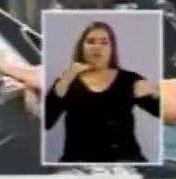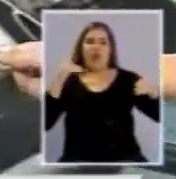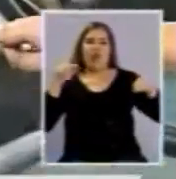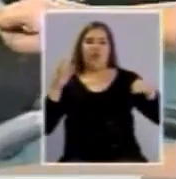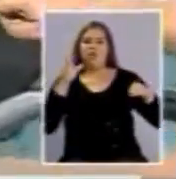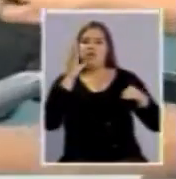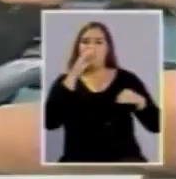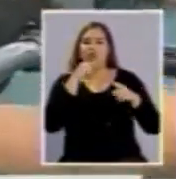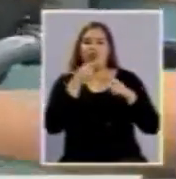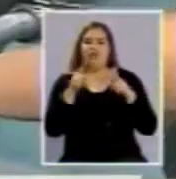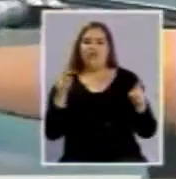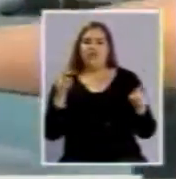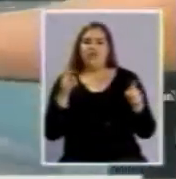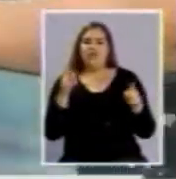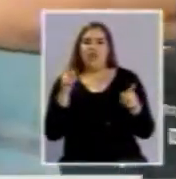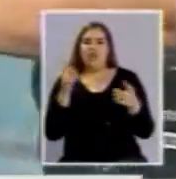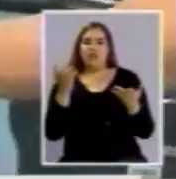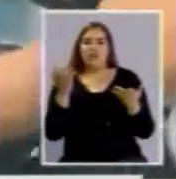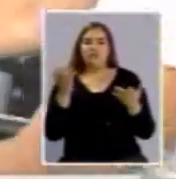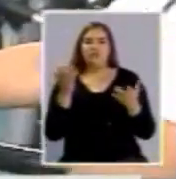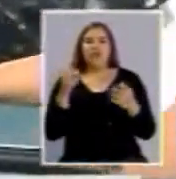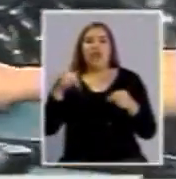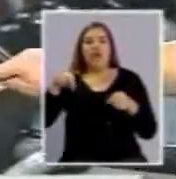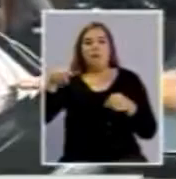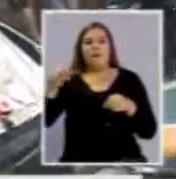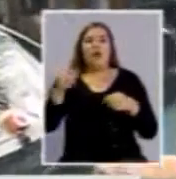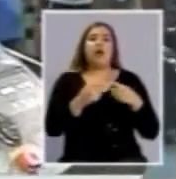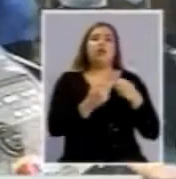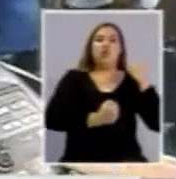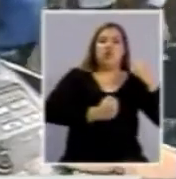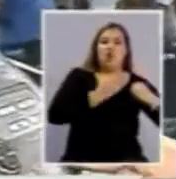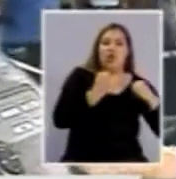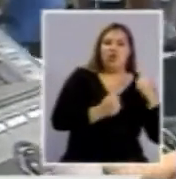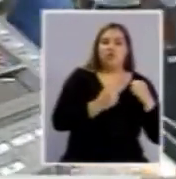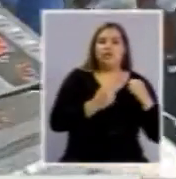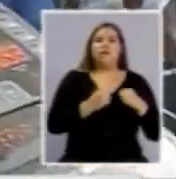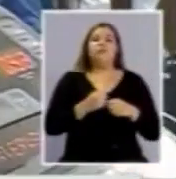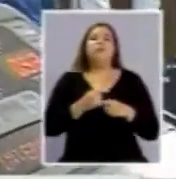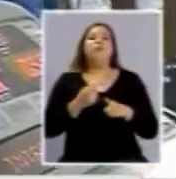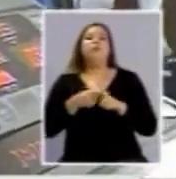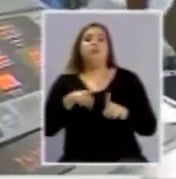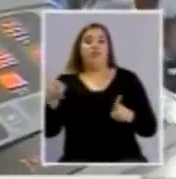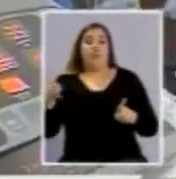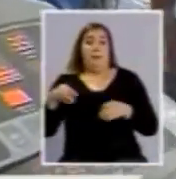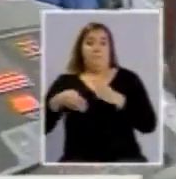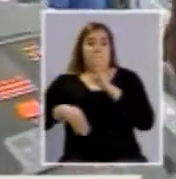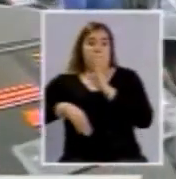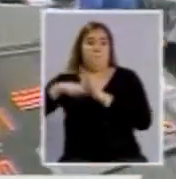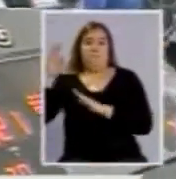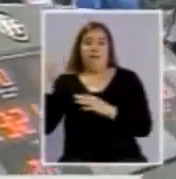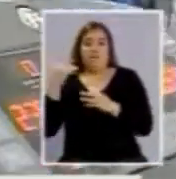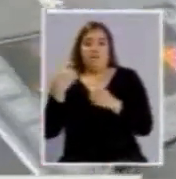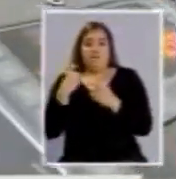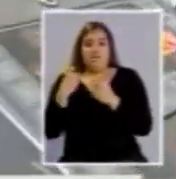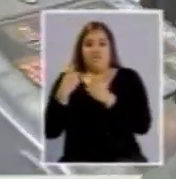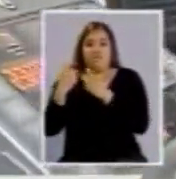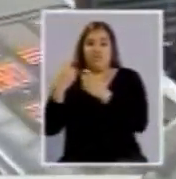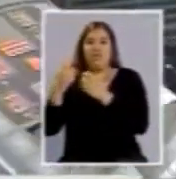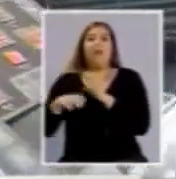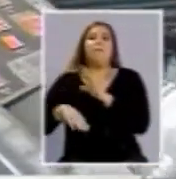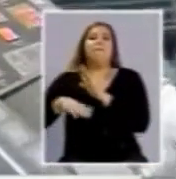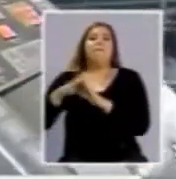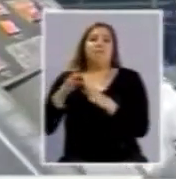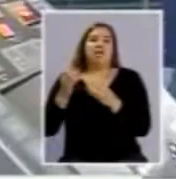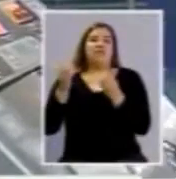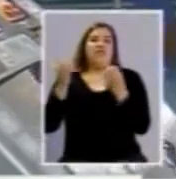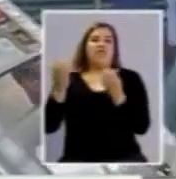no habían diferencias significativas entre caminar y correr, pero sí también señala que a mayor intensidad yo obtengo mayores beneficios.